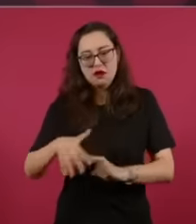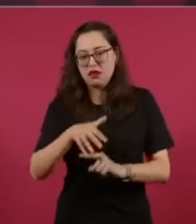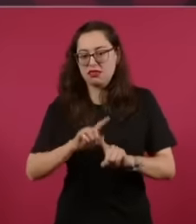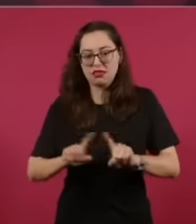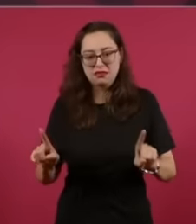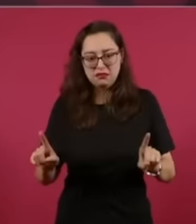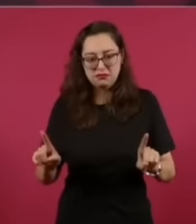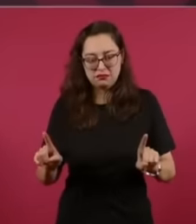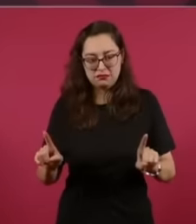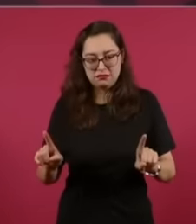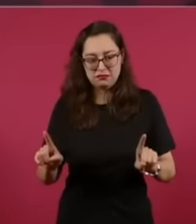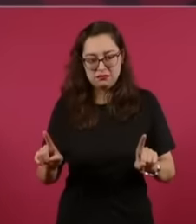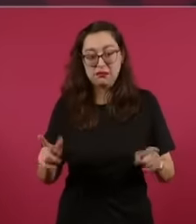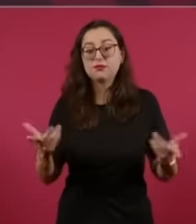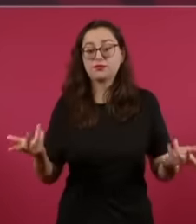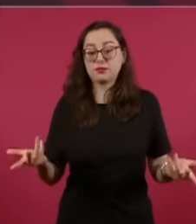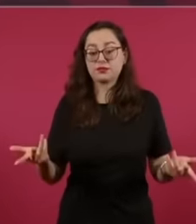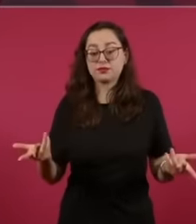o un huracán